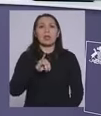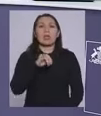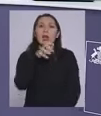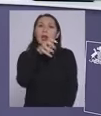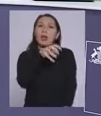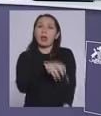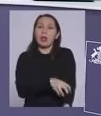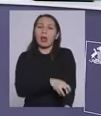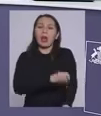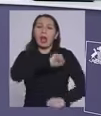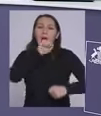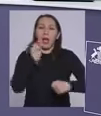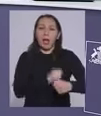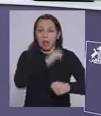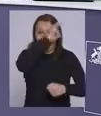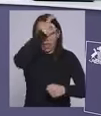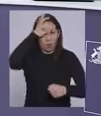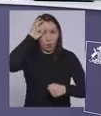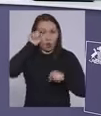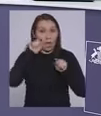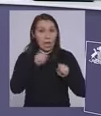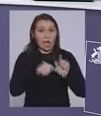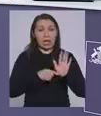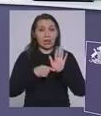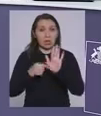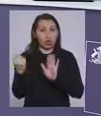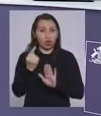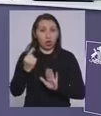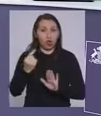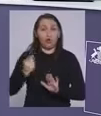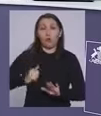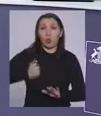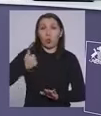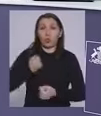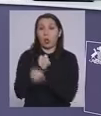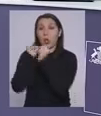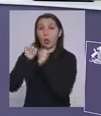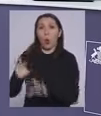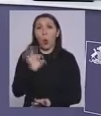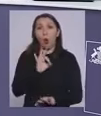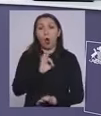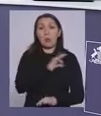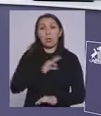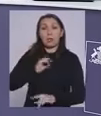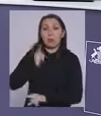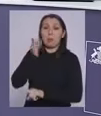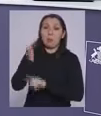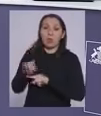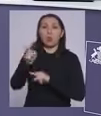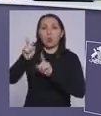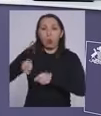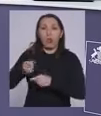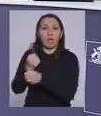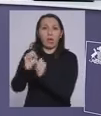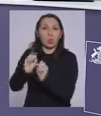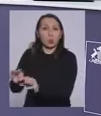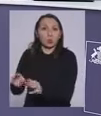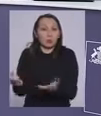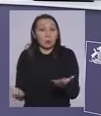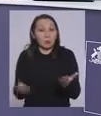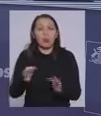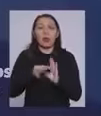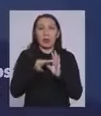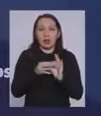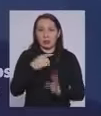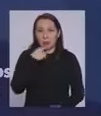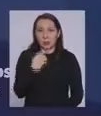la Araucanía? ¿Ella es la que presentó su renuncia o ustedes como ministerio le pidieron que diera un paso al costado? Muchas gracias por su